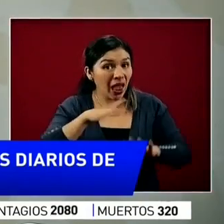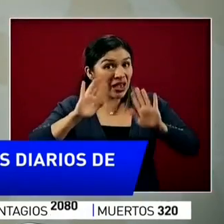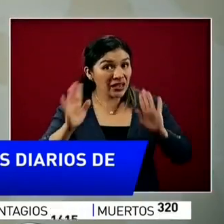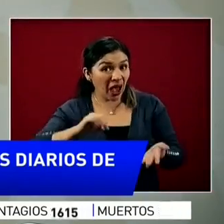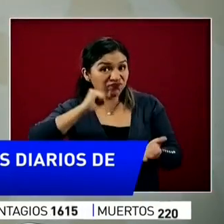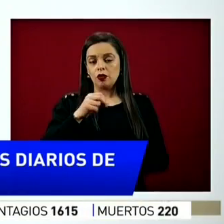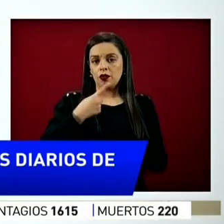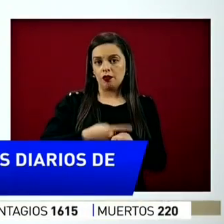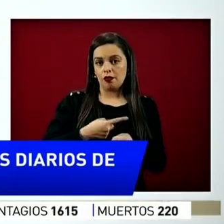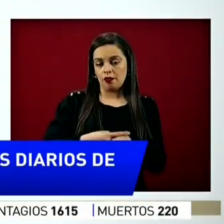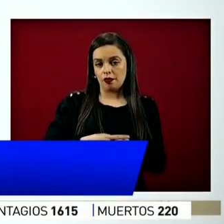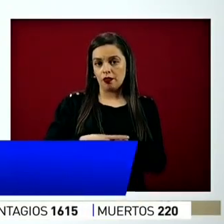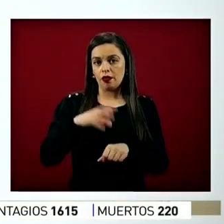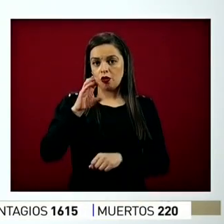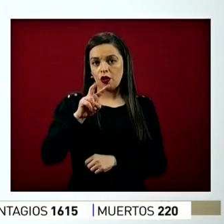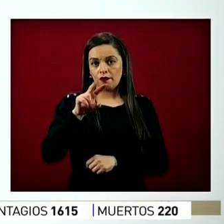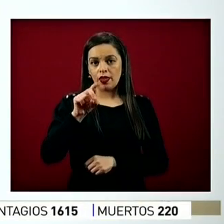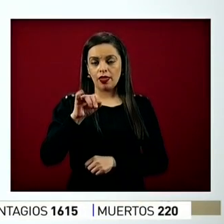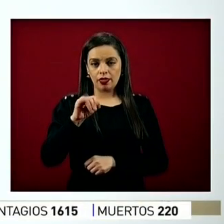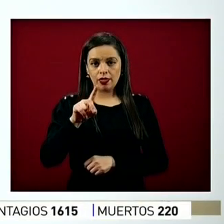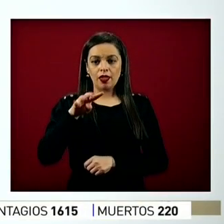54,300 acumulados. Fueron